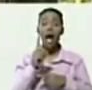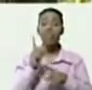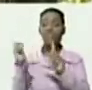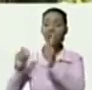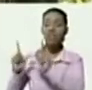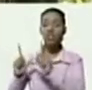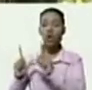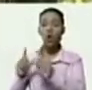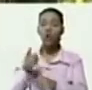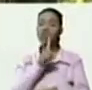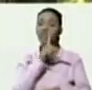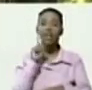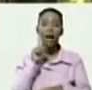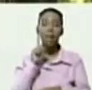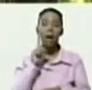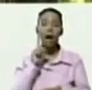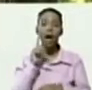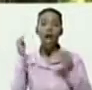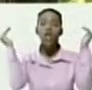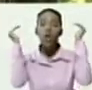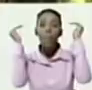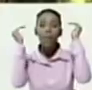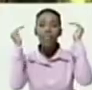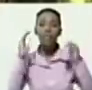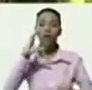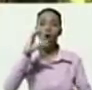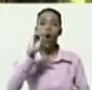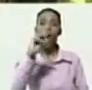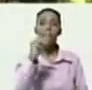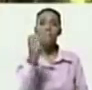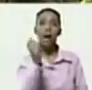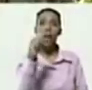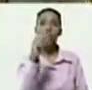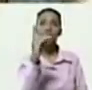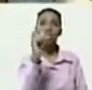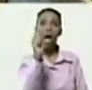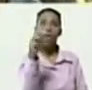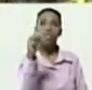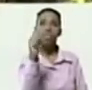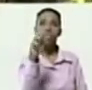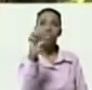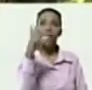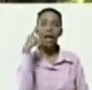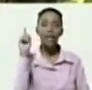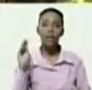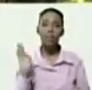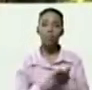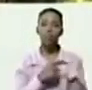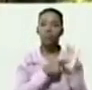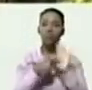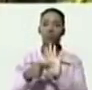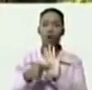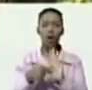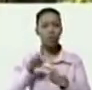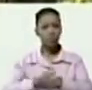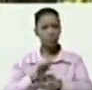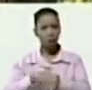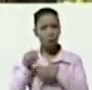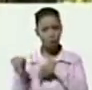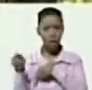se llama El Comandante, creo. ¿Cuál es la intención de eso? ¿Pasarla ahorita? No, Ángel,